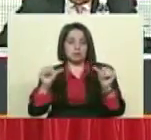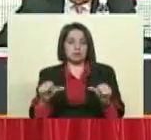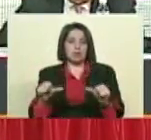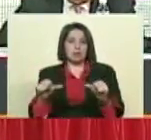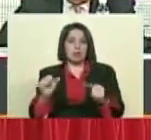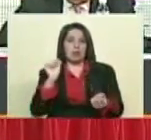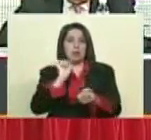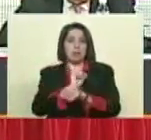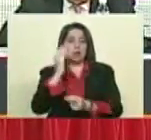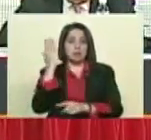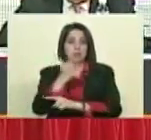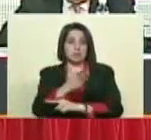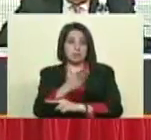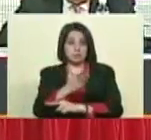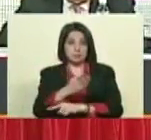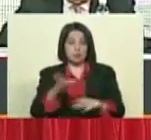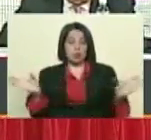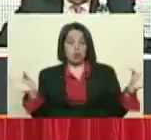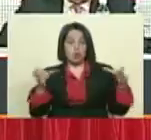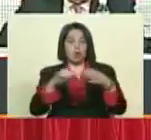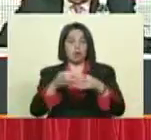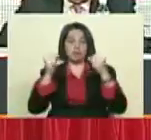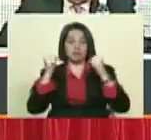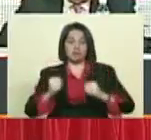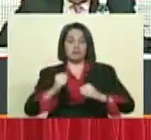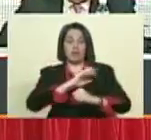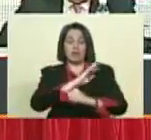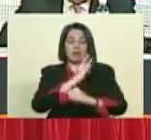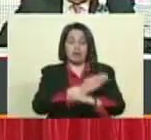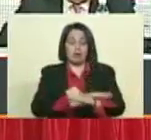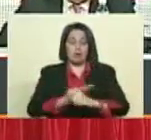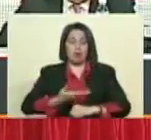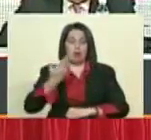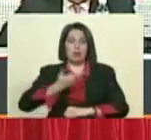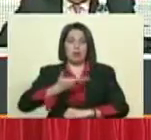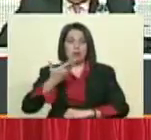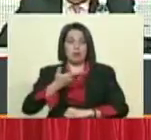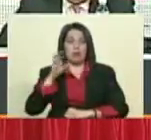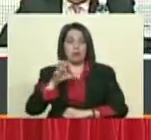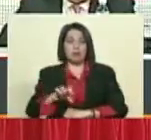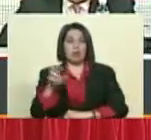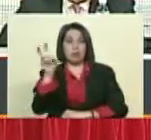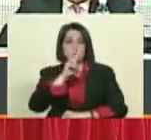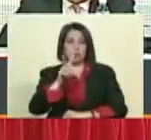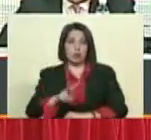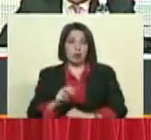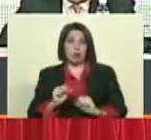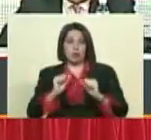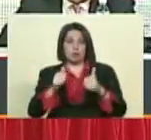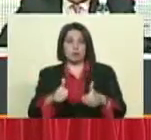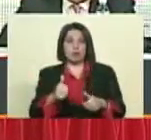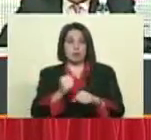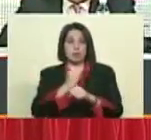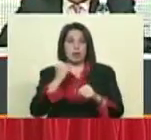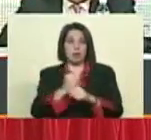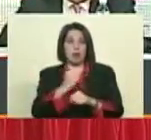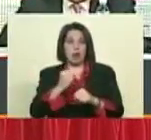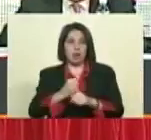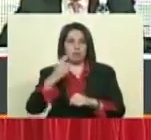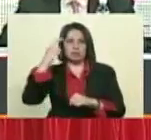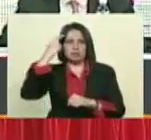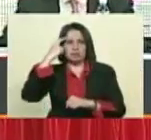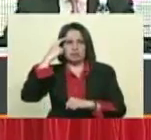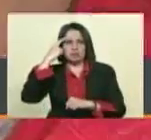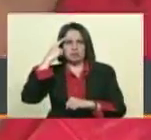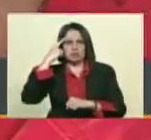Penitenciario. Un núcleo sólido del Estado venezolano para empezar a trabajar. Yo sé que el Tribunal